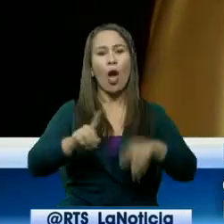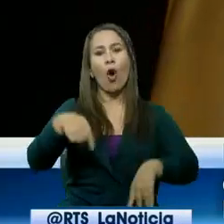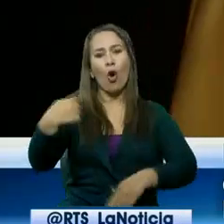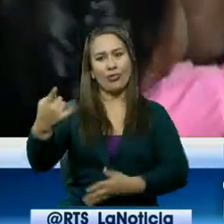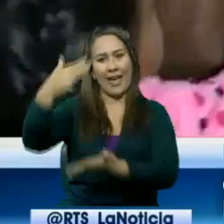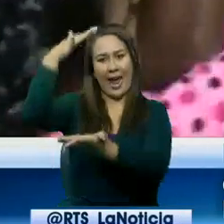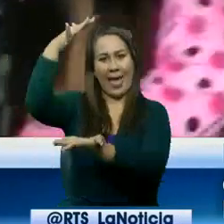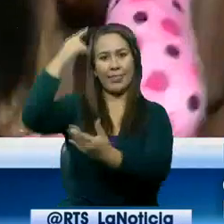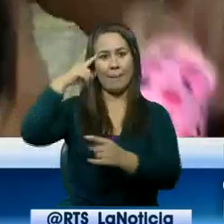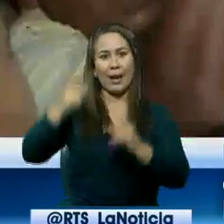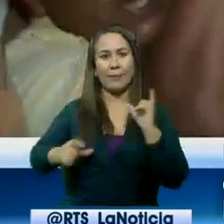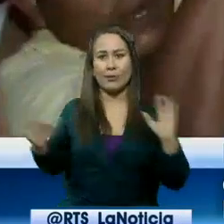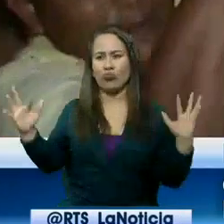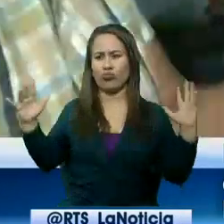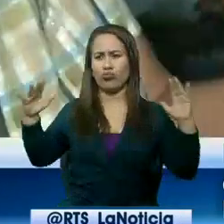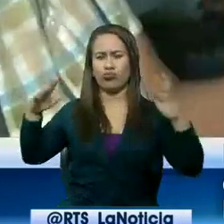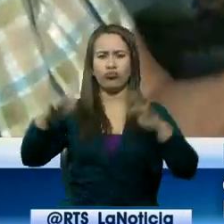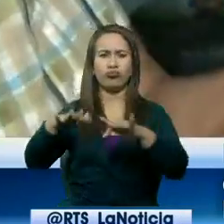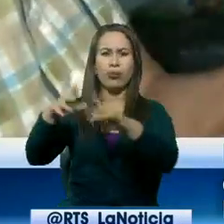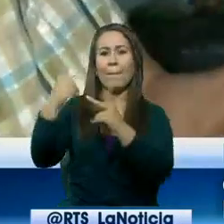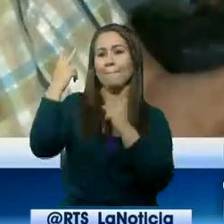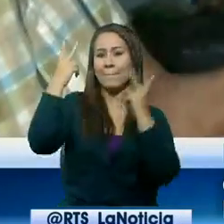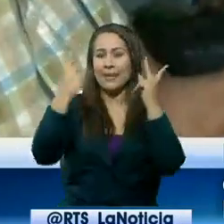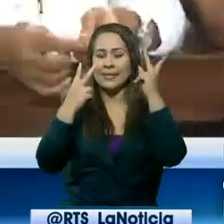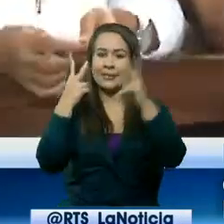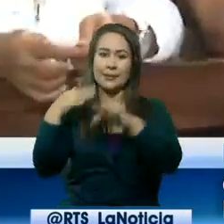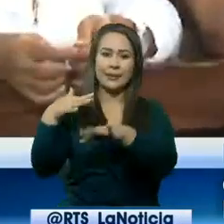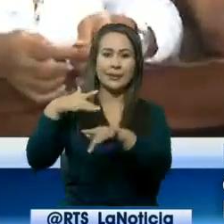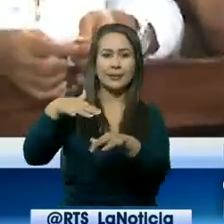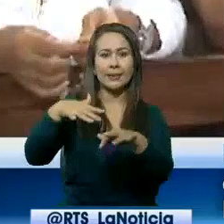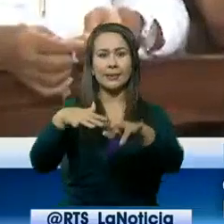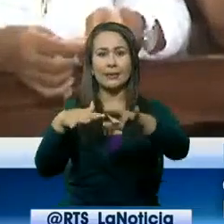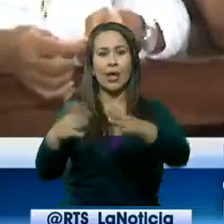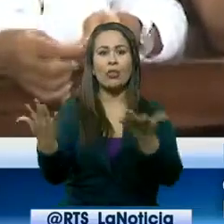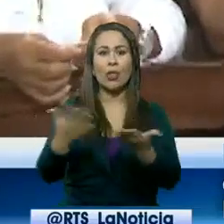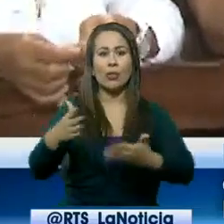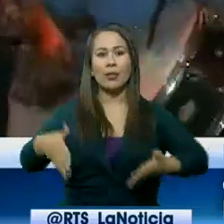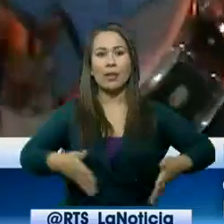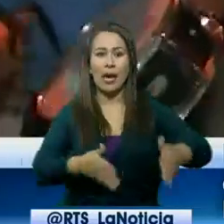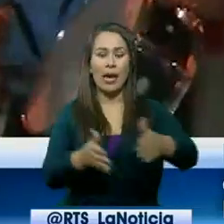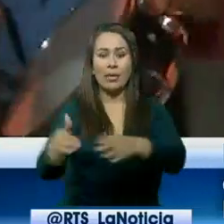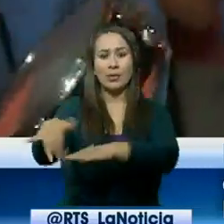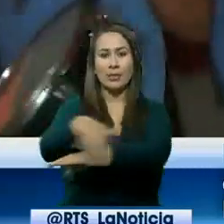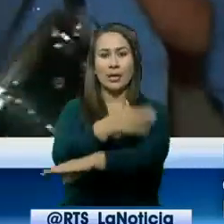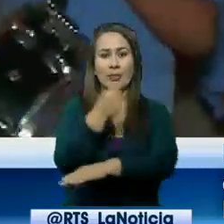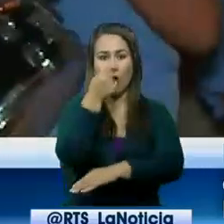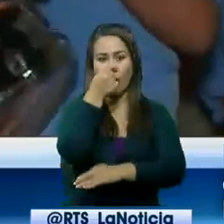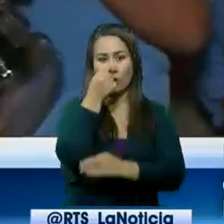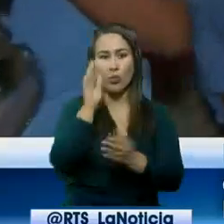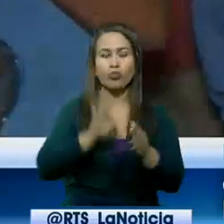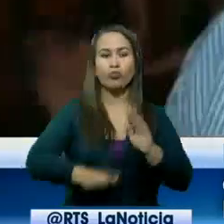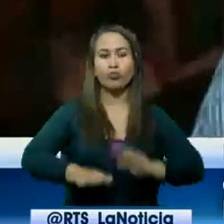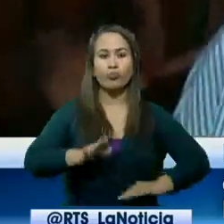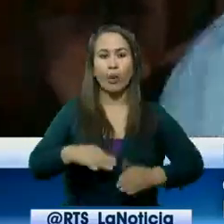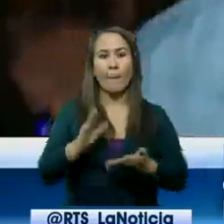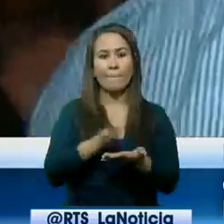convoca cientos de feligreses que pasean en sus calles con procesiones y oraciones y músicas